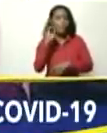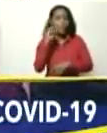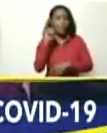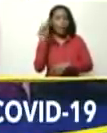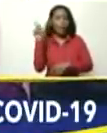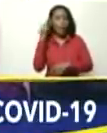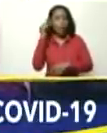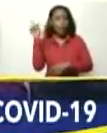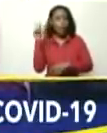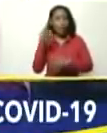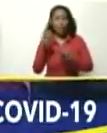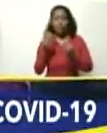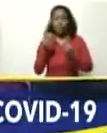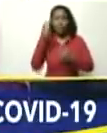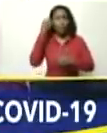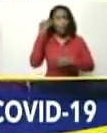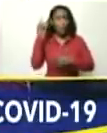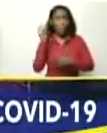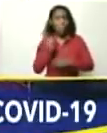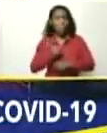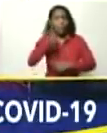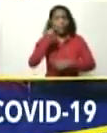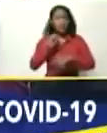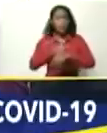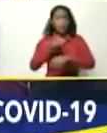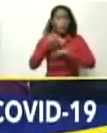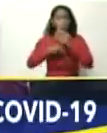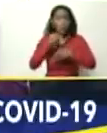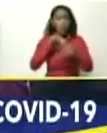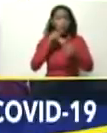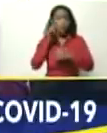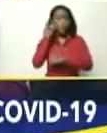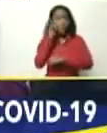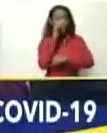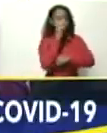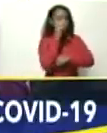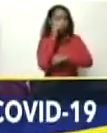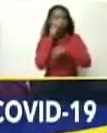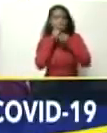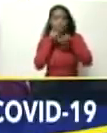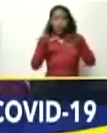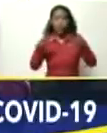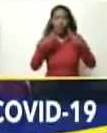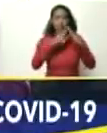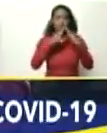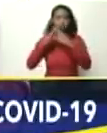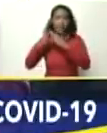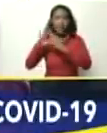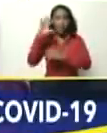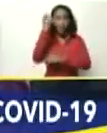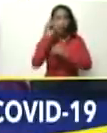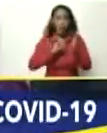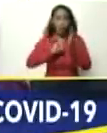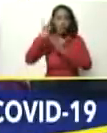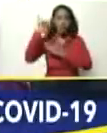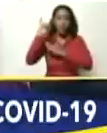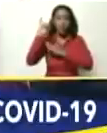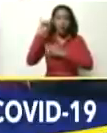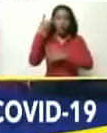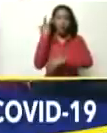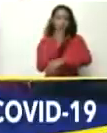que ustedes vean, más temprano se hicieron estas tomas del despliegue casa por casa para lograr elevar la